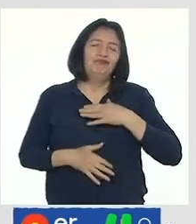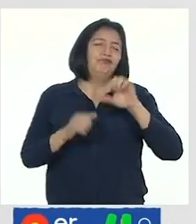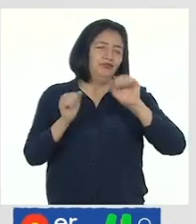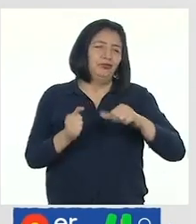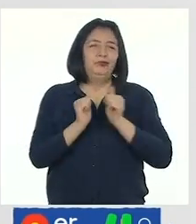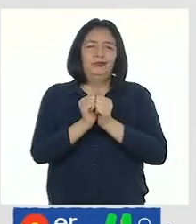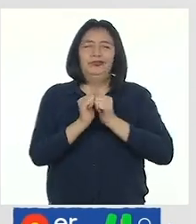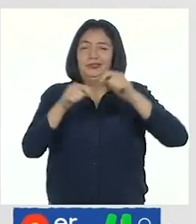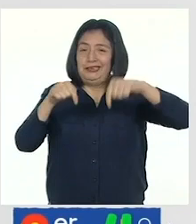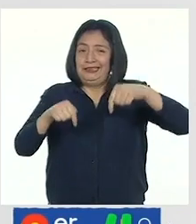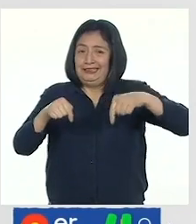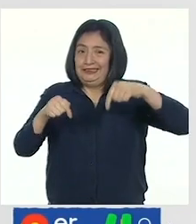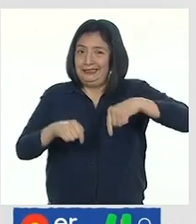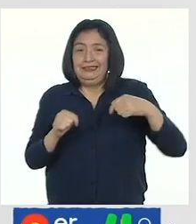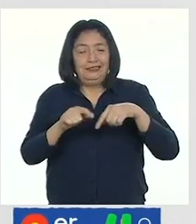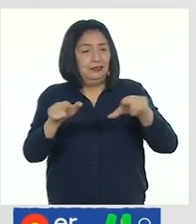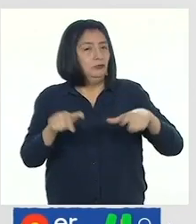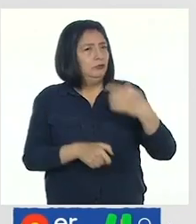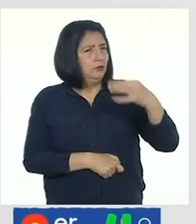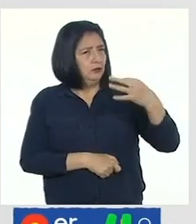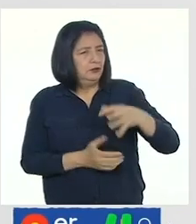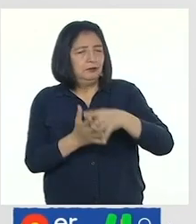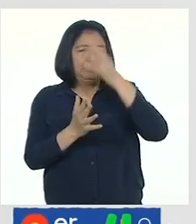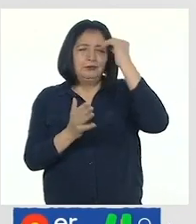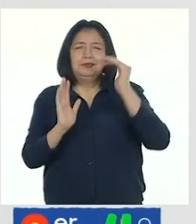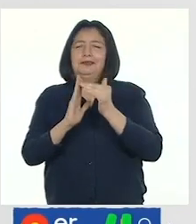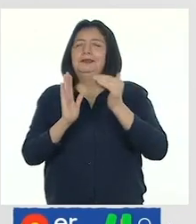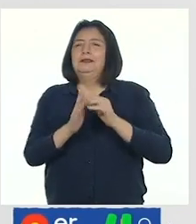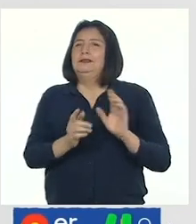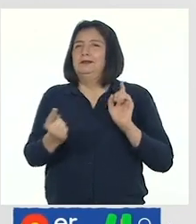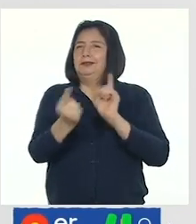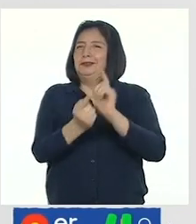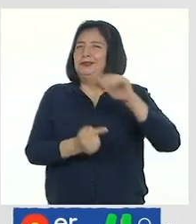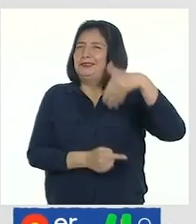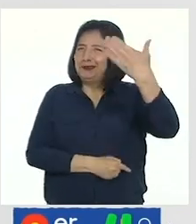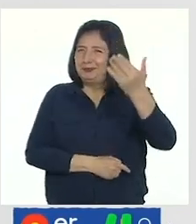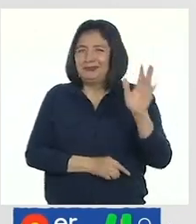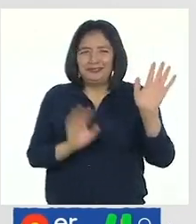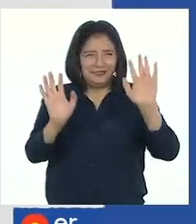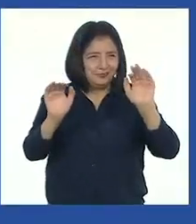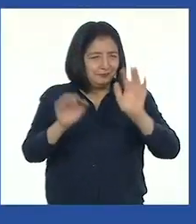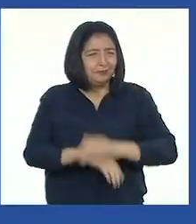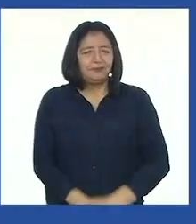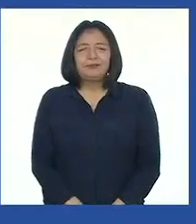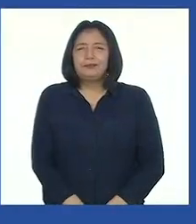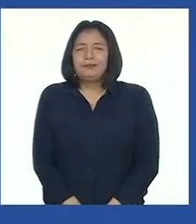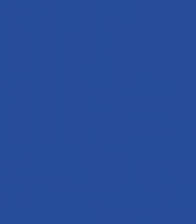divirtiéndonos juntos aquí, en su espacio de siempre, Aprendo en Casa. ¡Nos vemos! ¡Chao, chao!